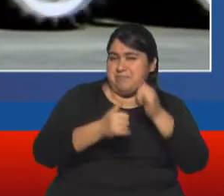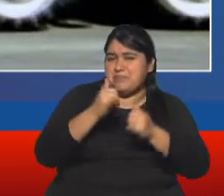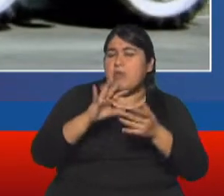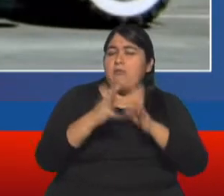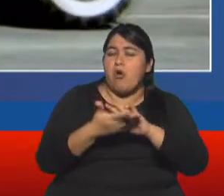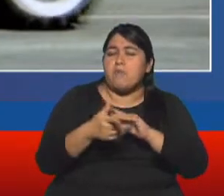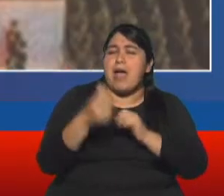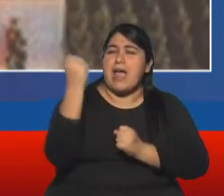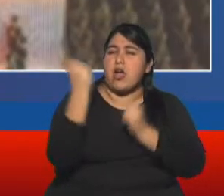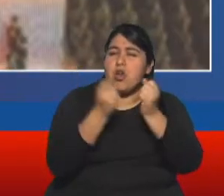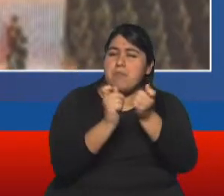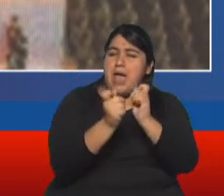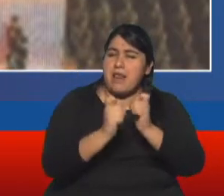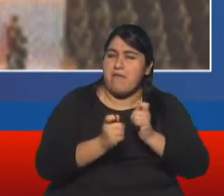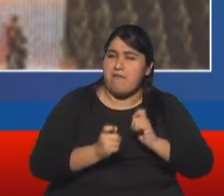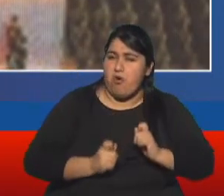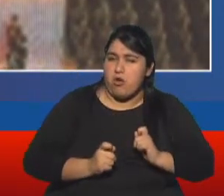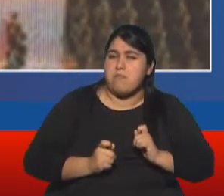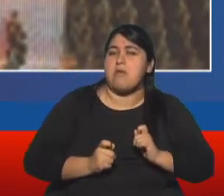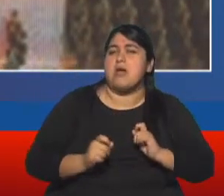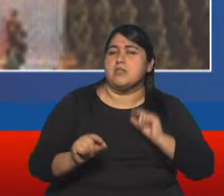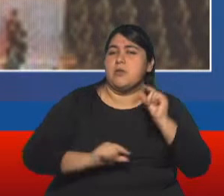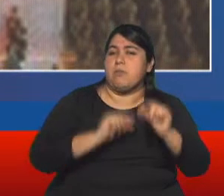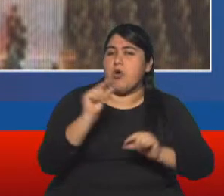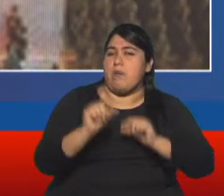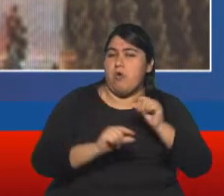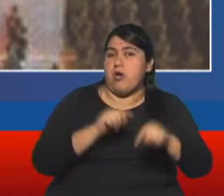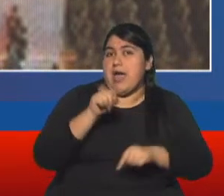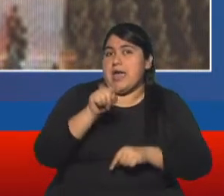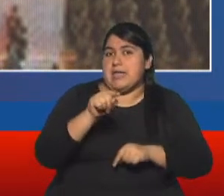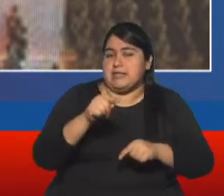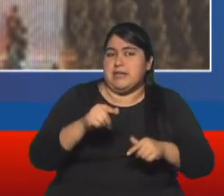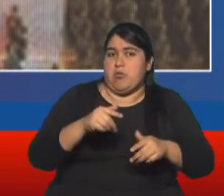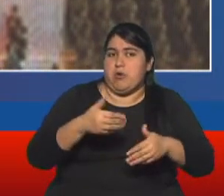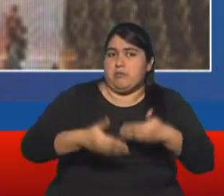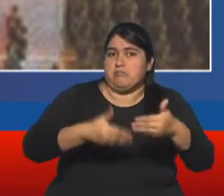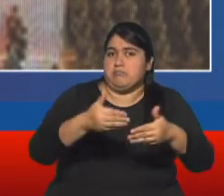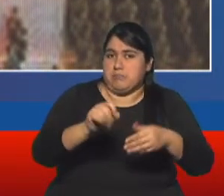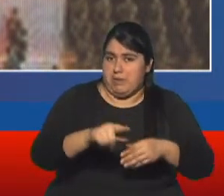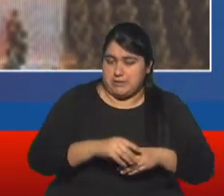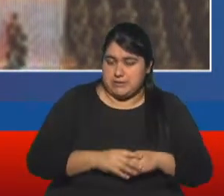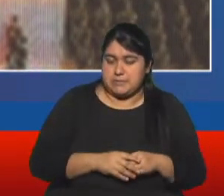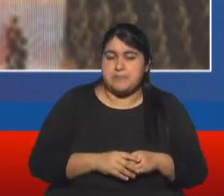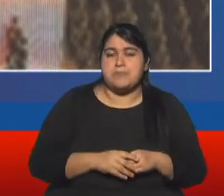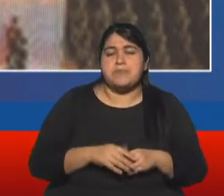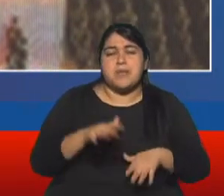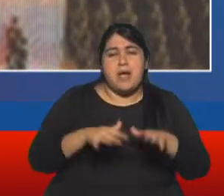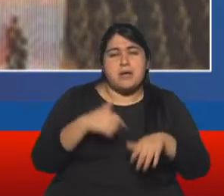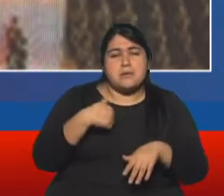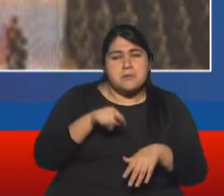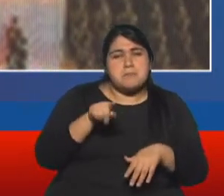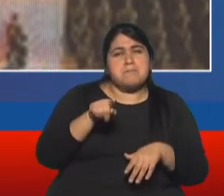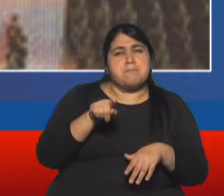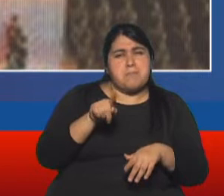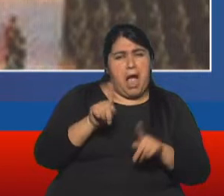reformas económicas y apertura que le está dando este matiz. Yo en algunos casos, en